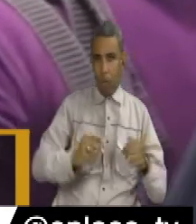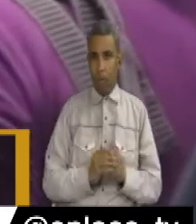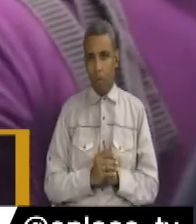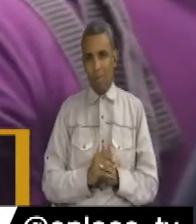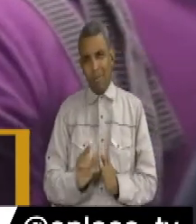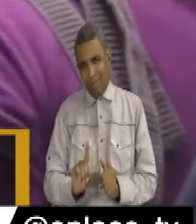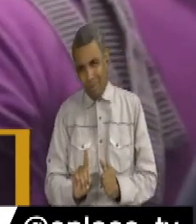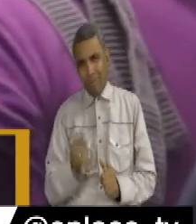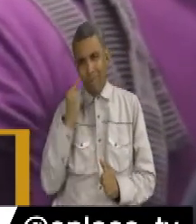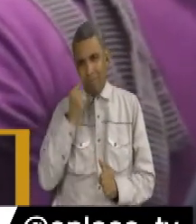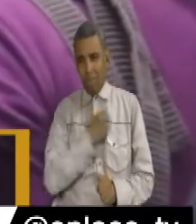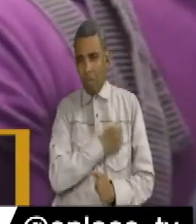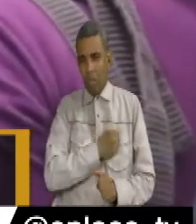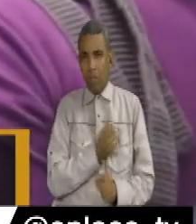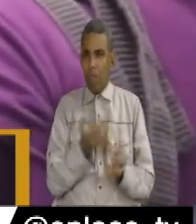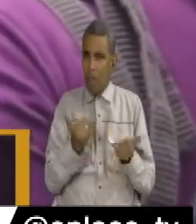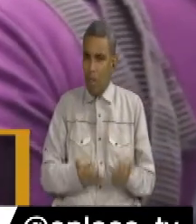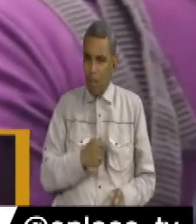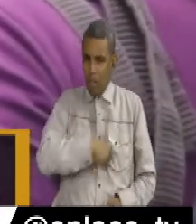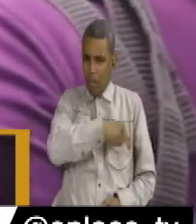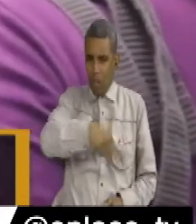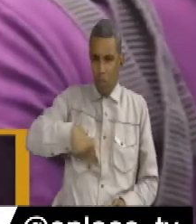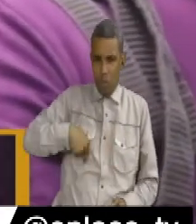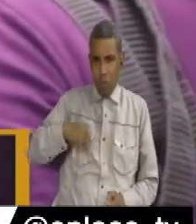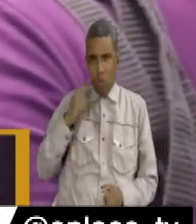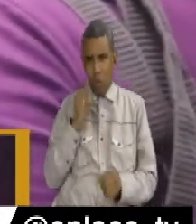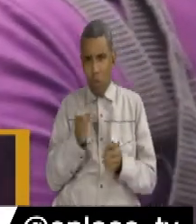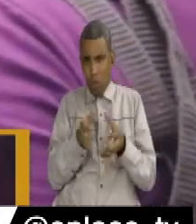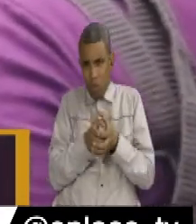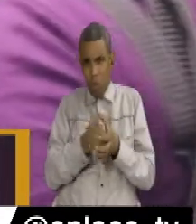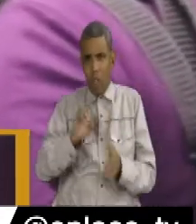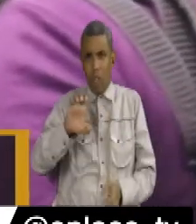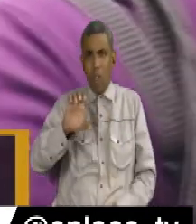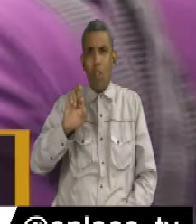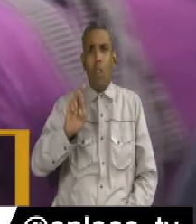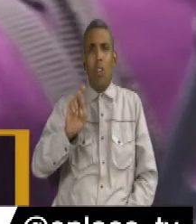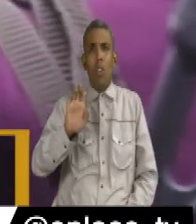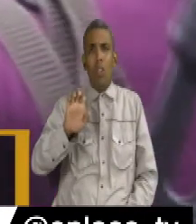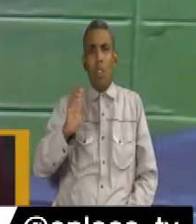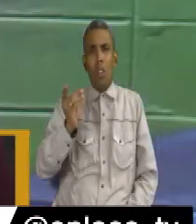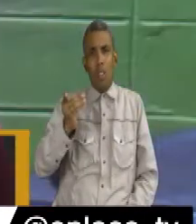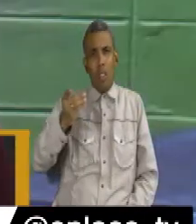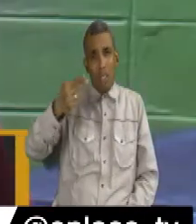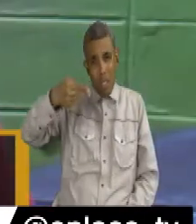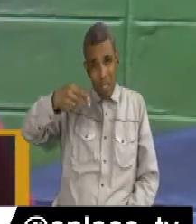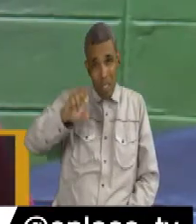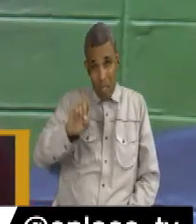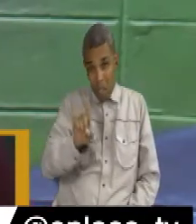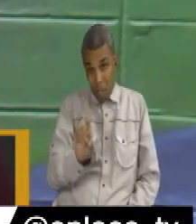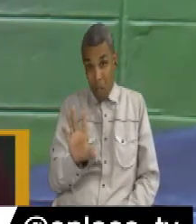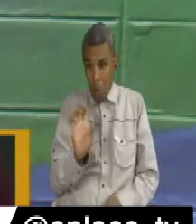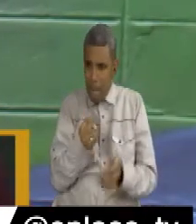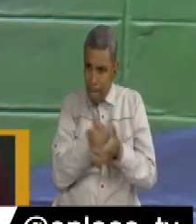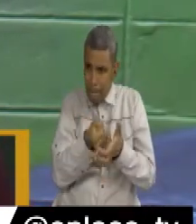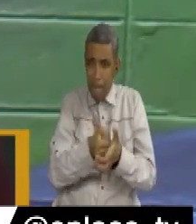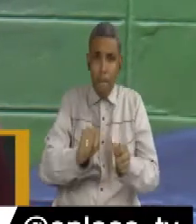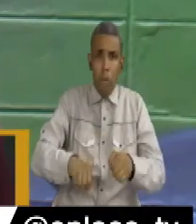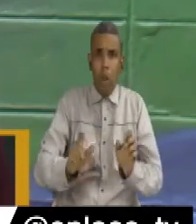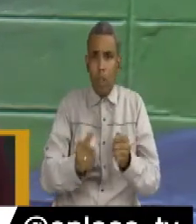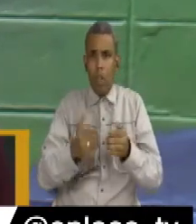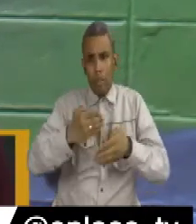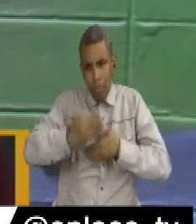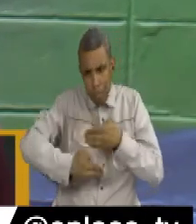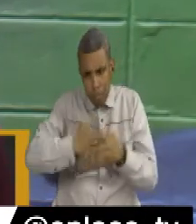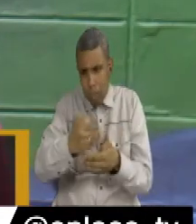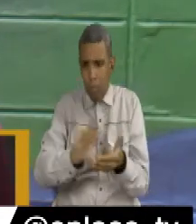sociales, desde la sociedad civil, desde algunas organizaciones defensoras de derechos humanos, pues estamos abanderados del tema de la paz y pues quién más